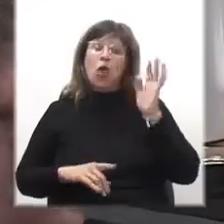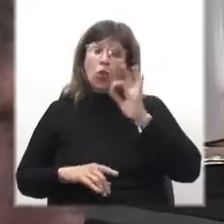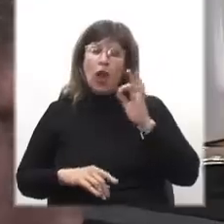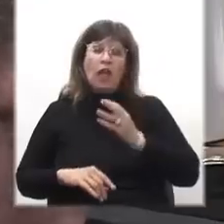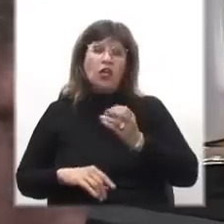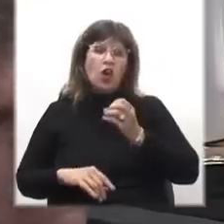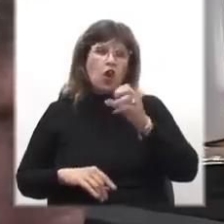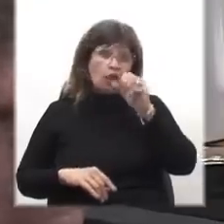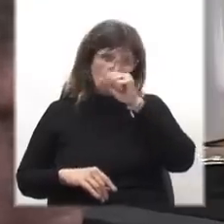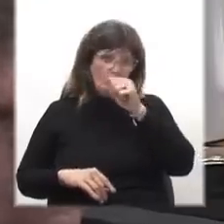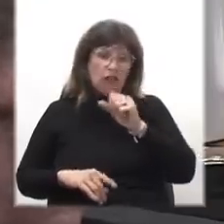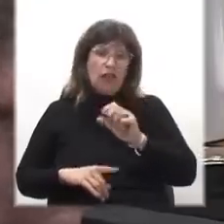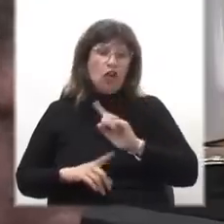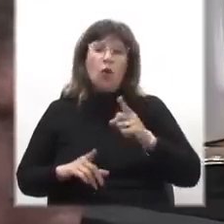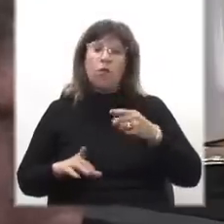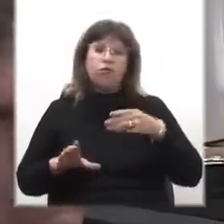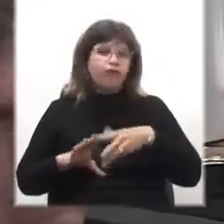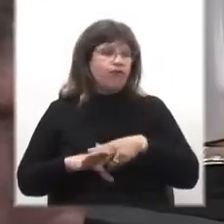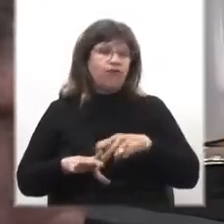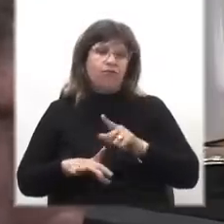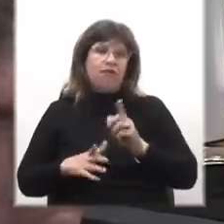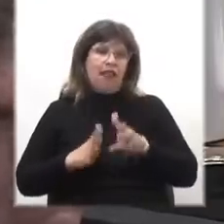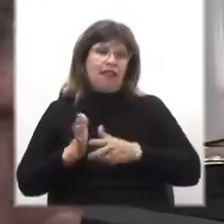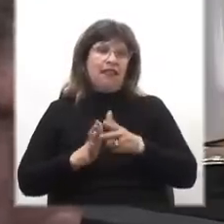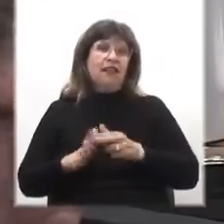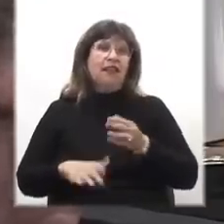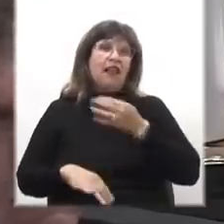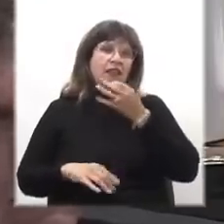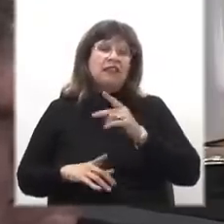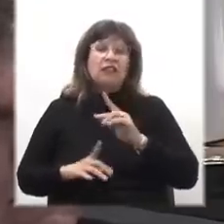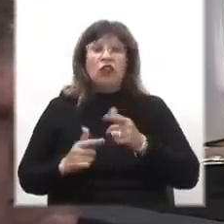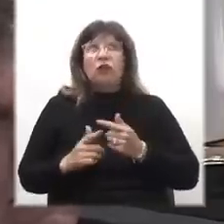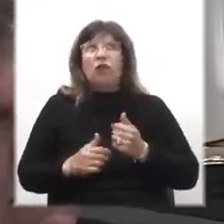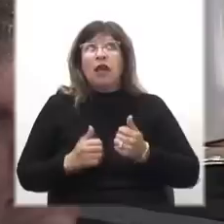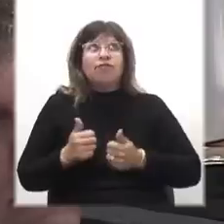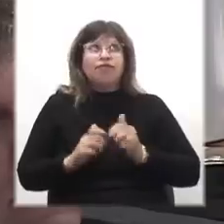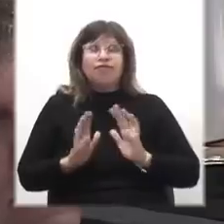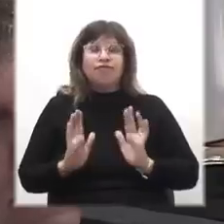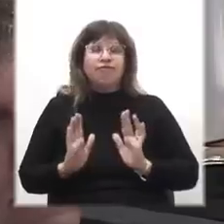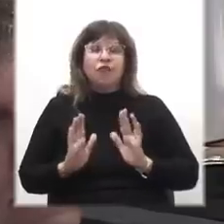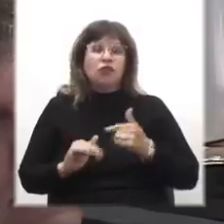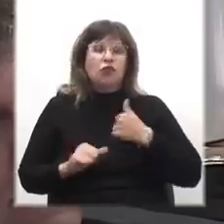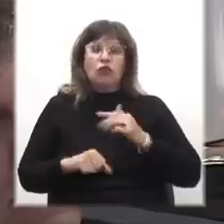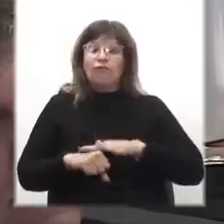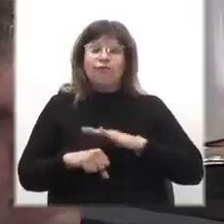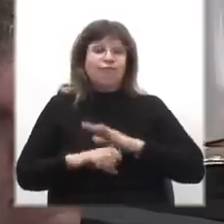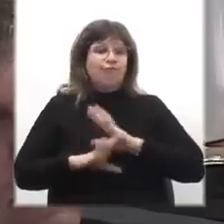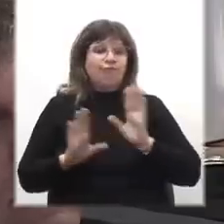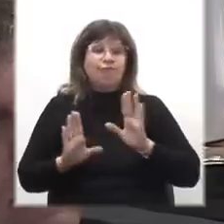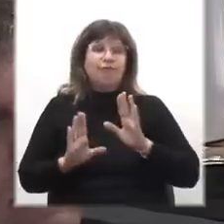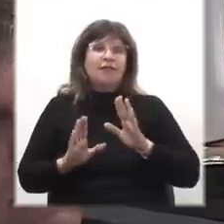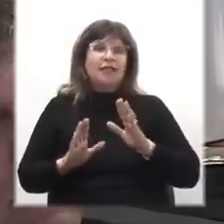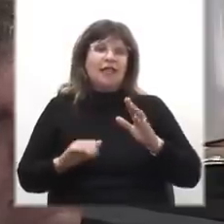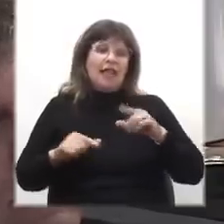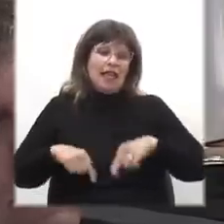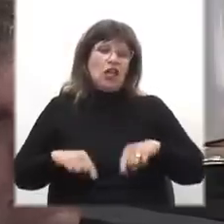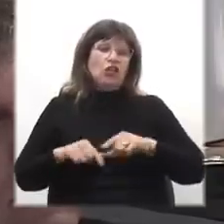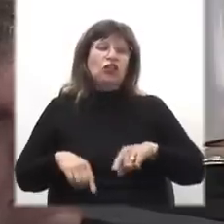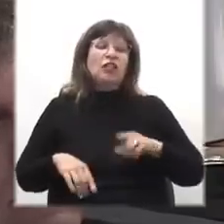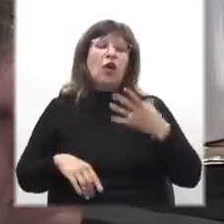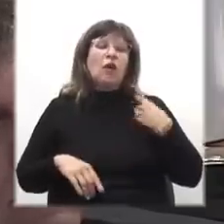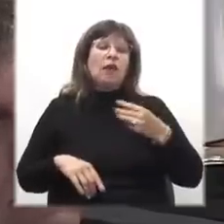parar el tren no lo pararon, diciendo que no tenían competencias. Los intendentes blancos de Florida y